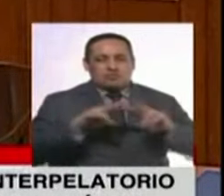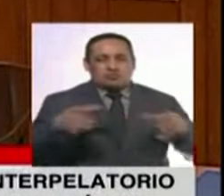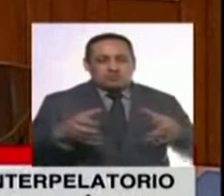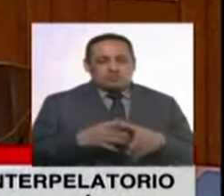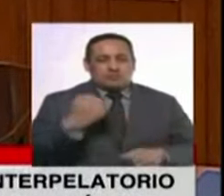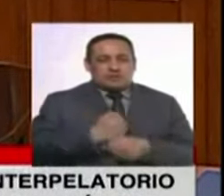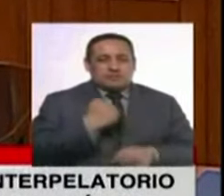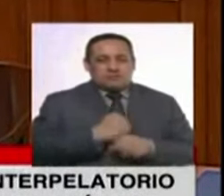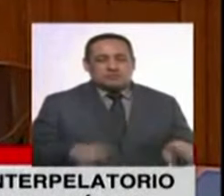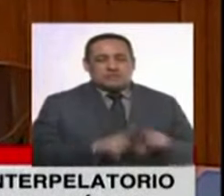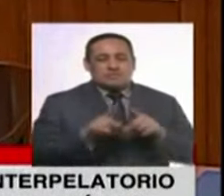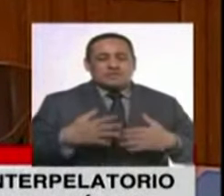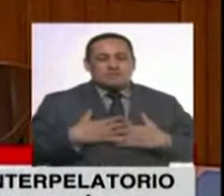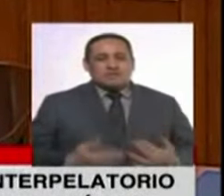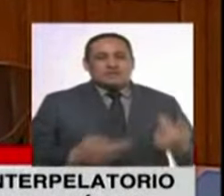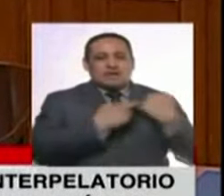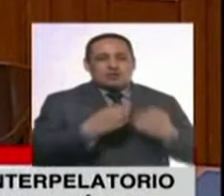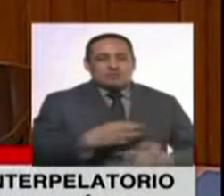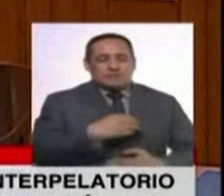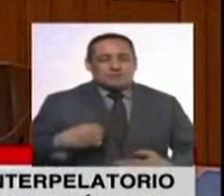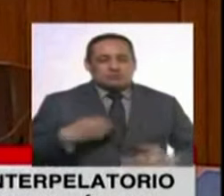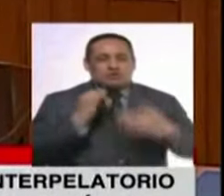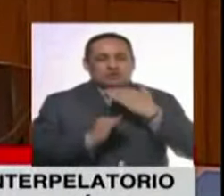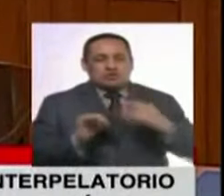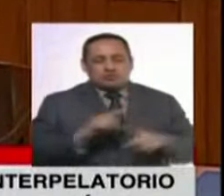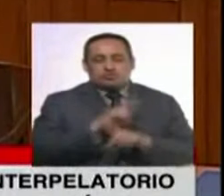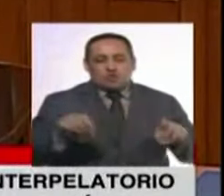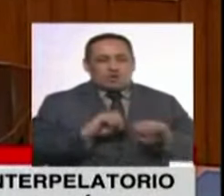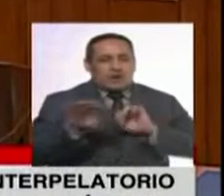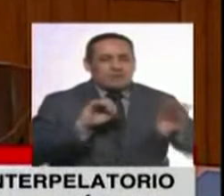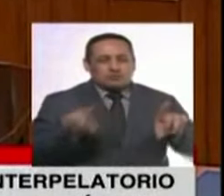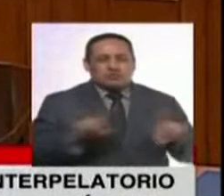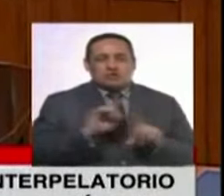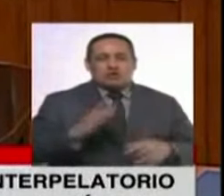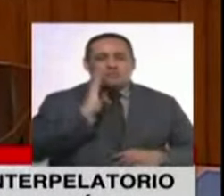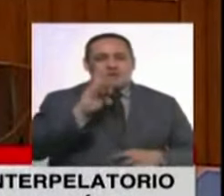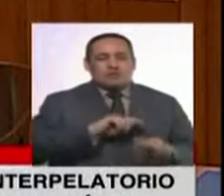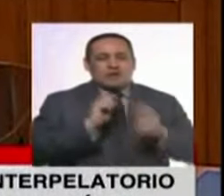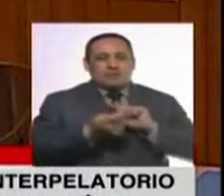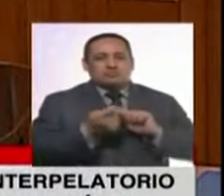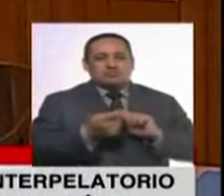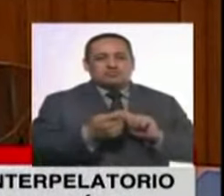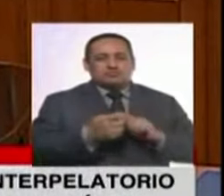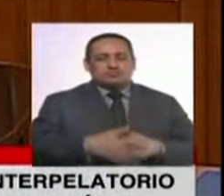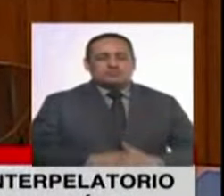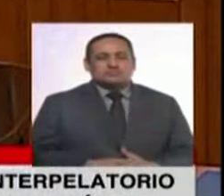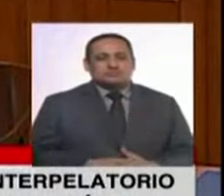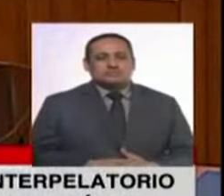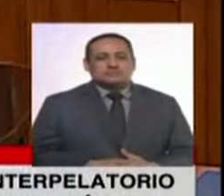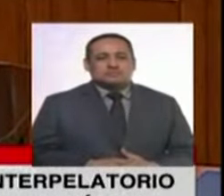institucionalidad y desde mi cargo como ministro interior No promuevo ni mucho menos dispongo cambio alguno